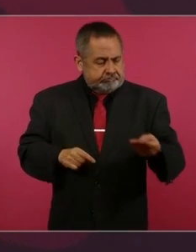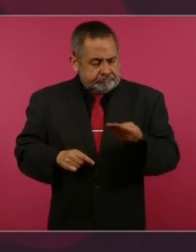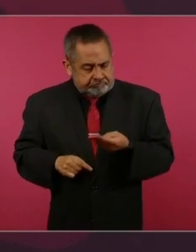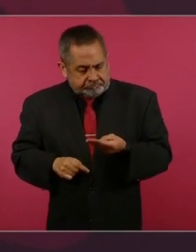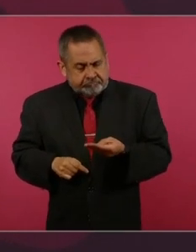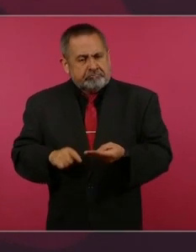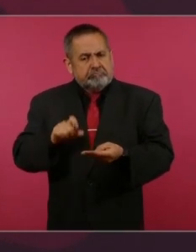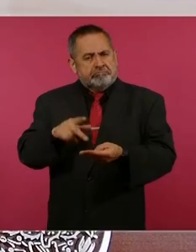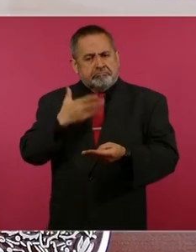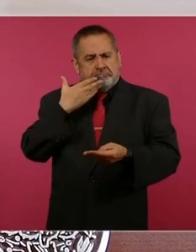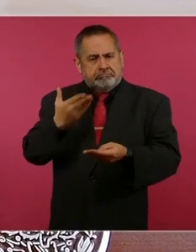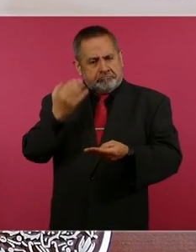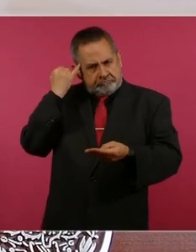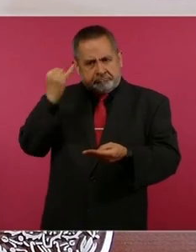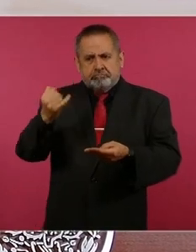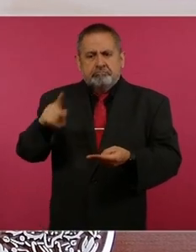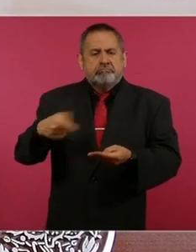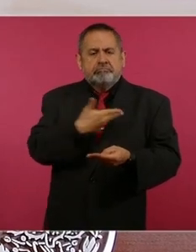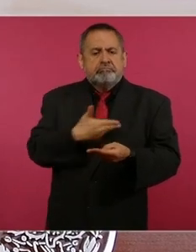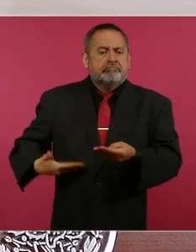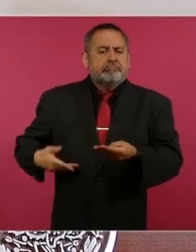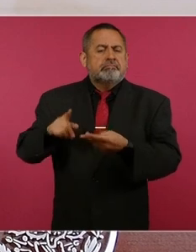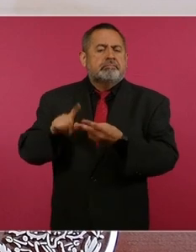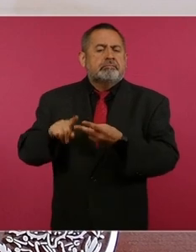de el presidente